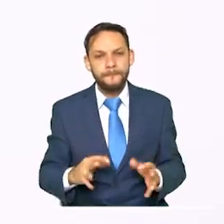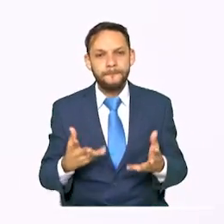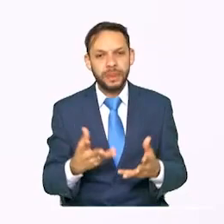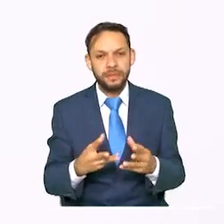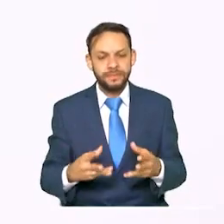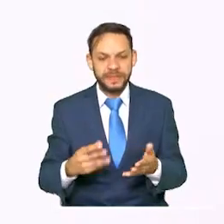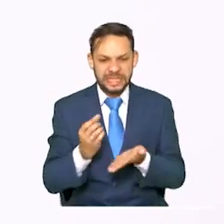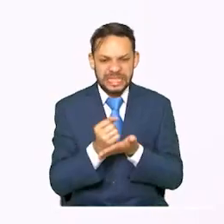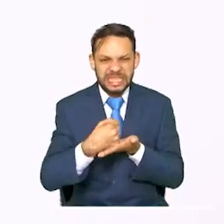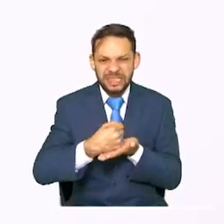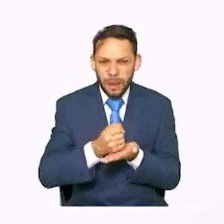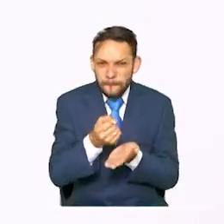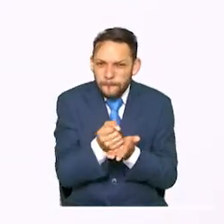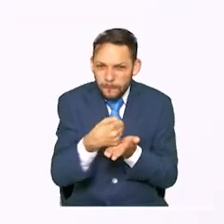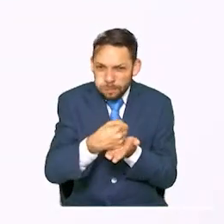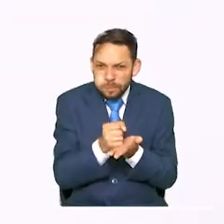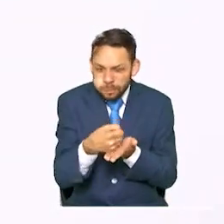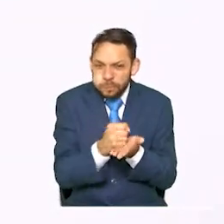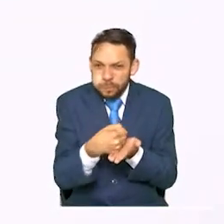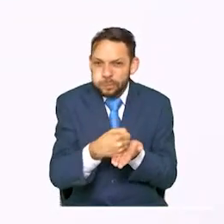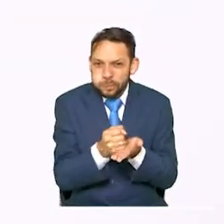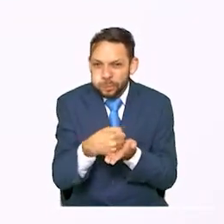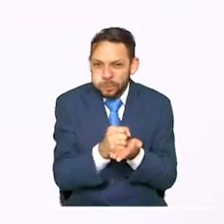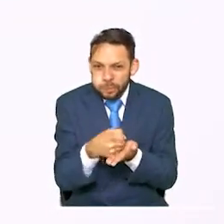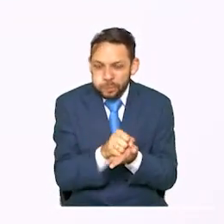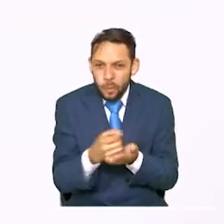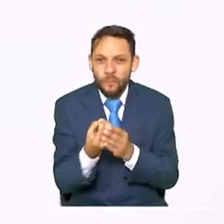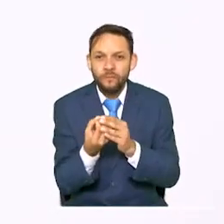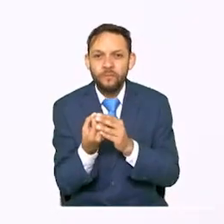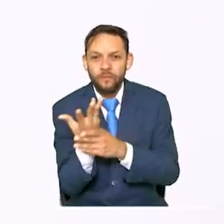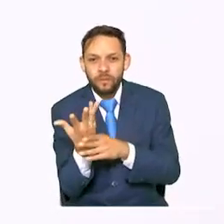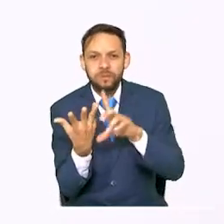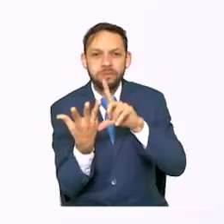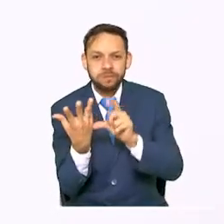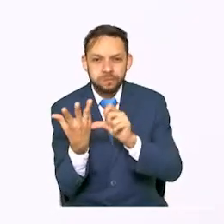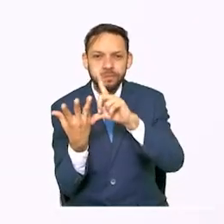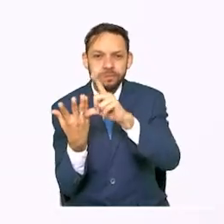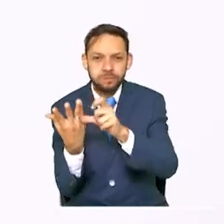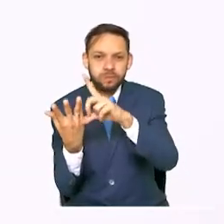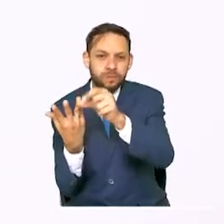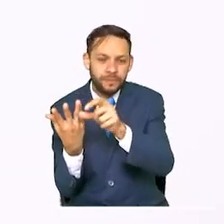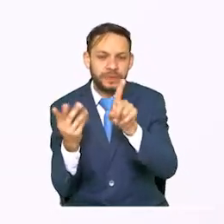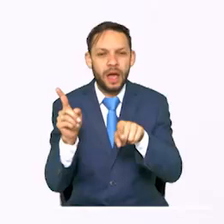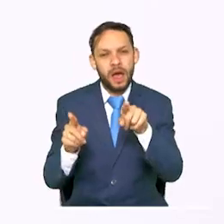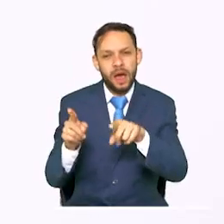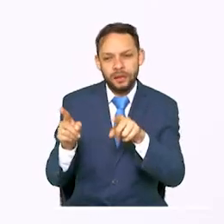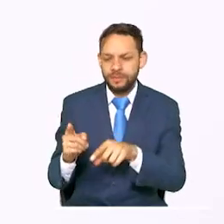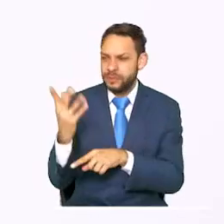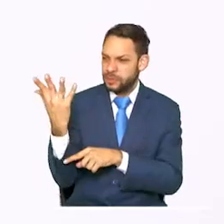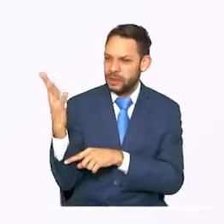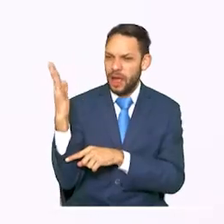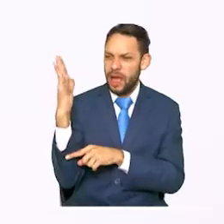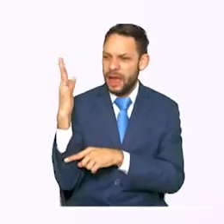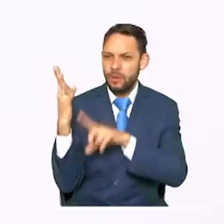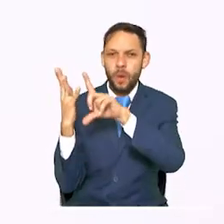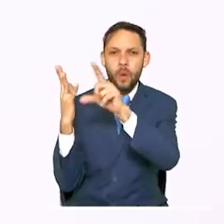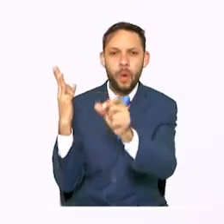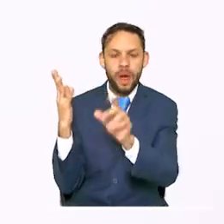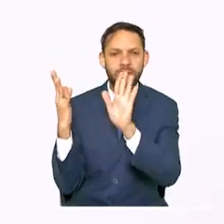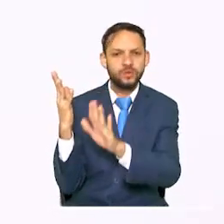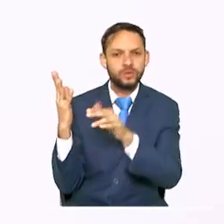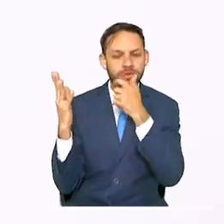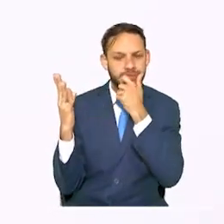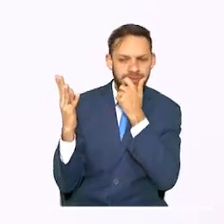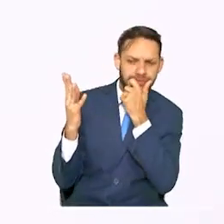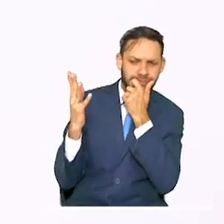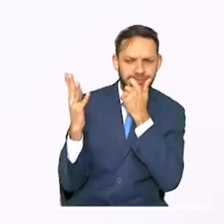maceración, o sea, se ponen esas flores, que son las flores. La gente ve la hoja y a veces piensa que la hoja es la